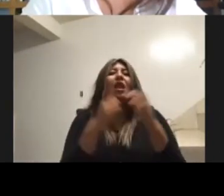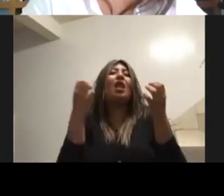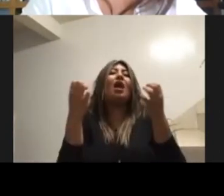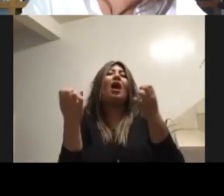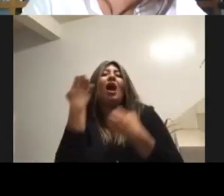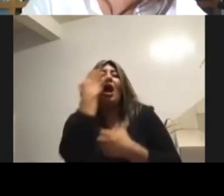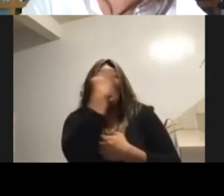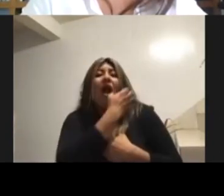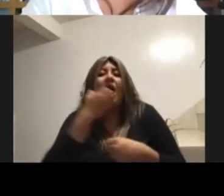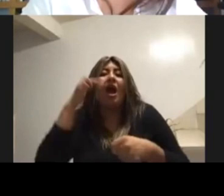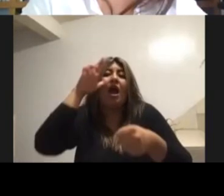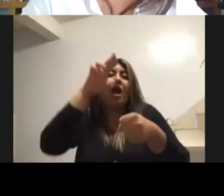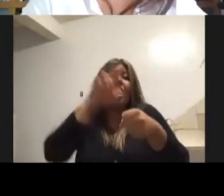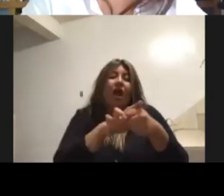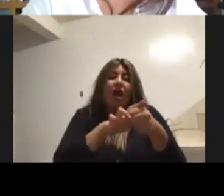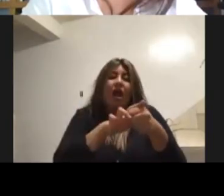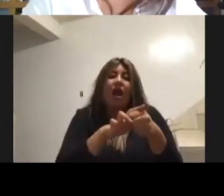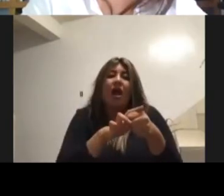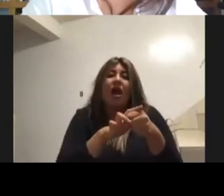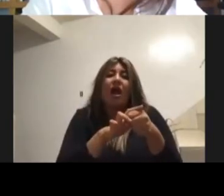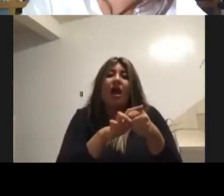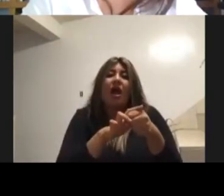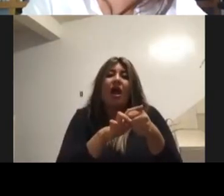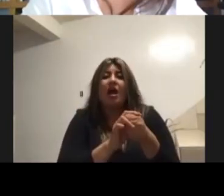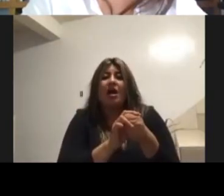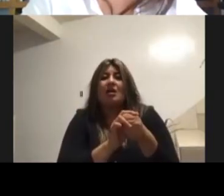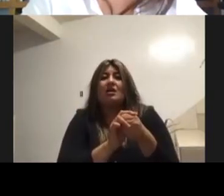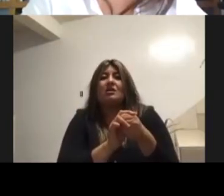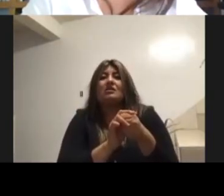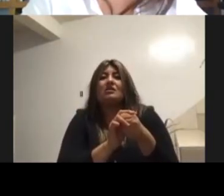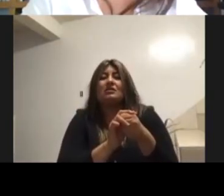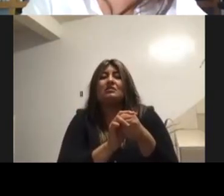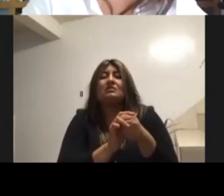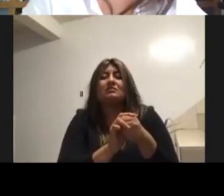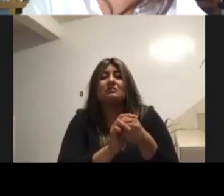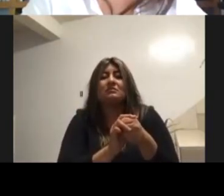Y realmente esa, la forma en que